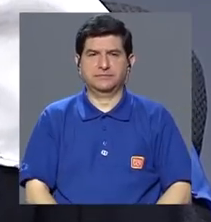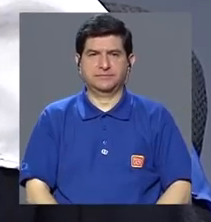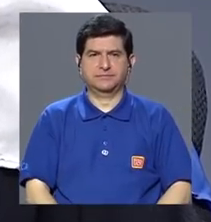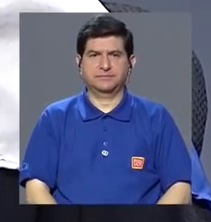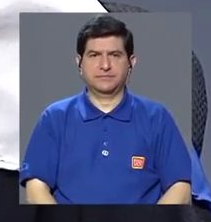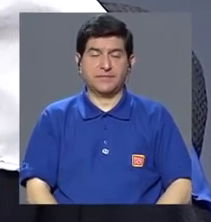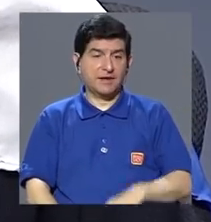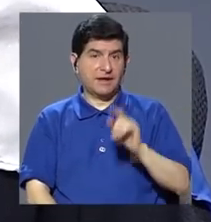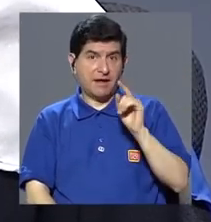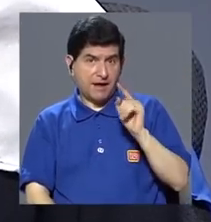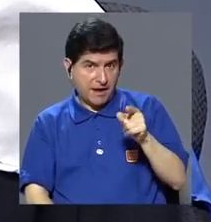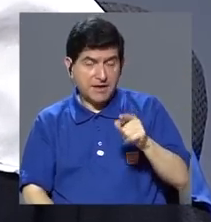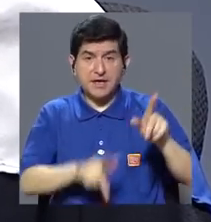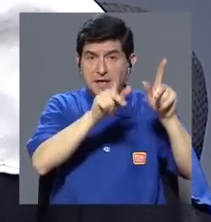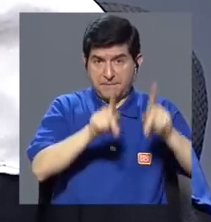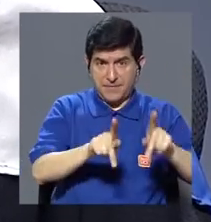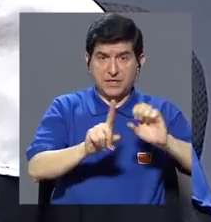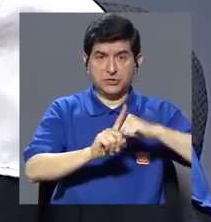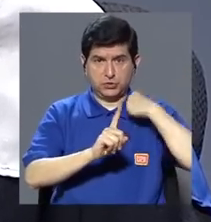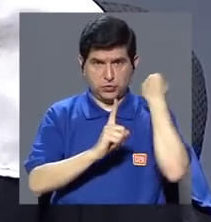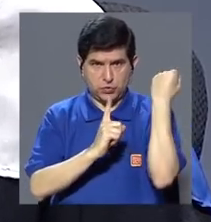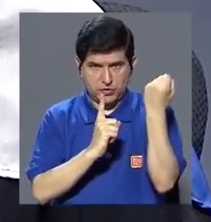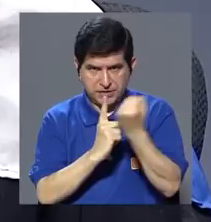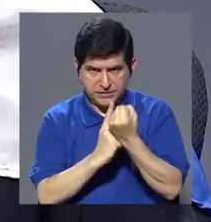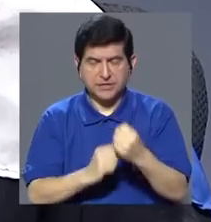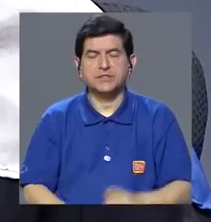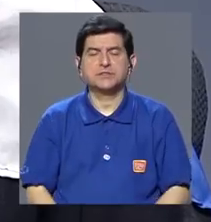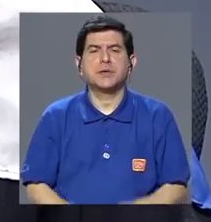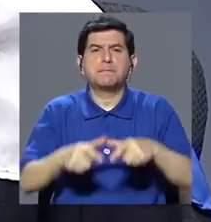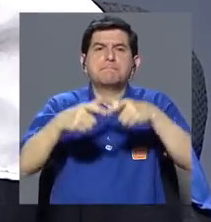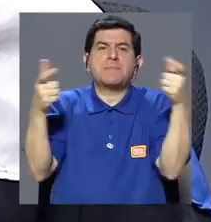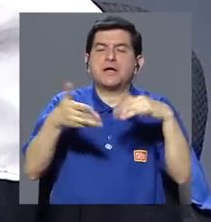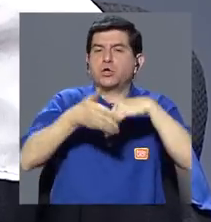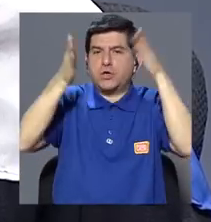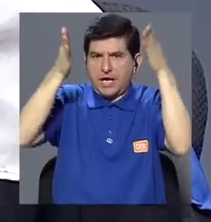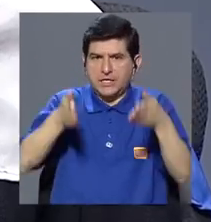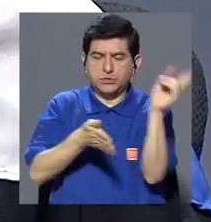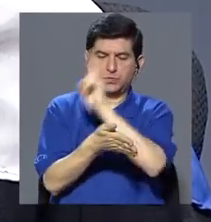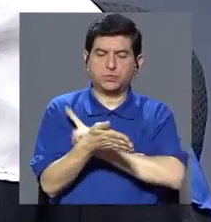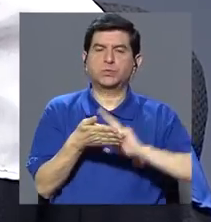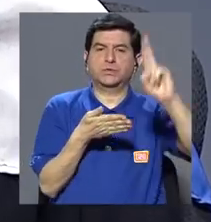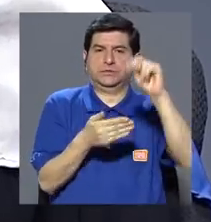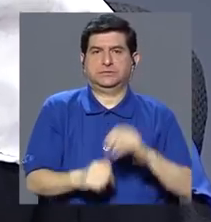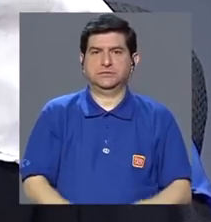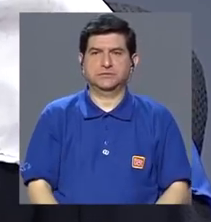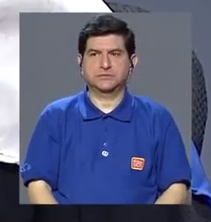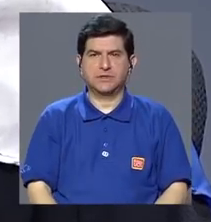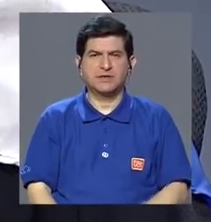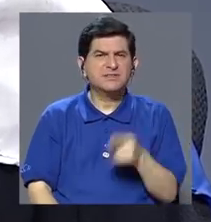donde personas de la sociedad civil en su mayoría de estudiantes universitarios